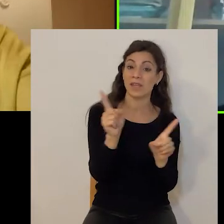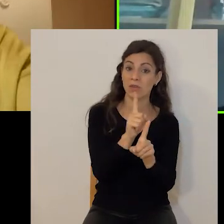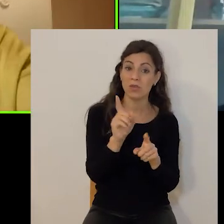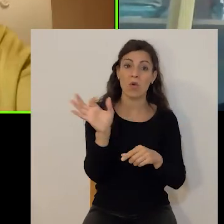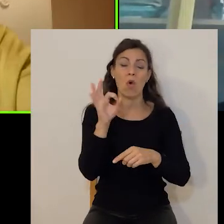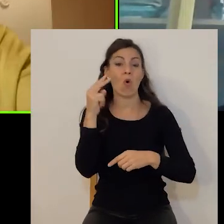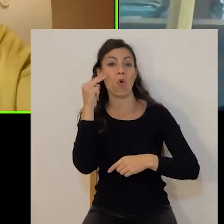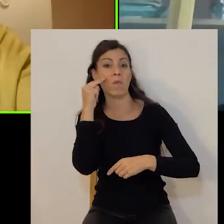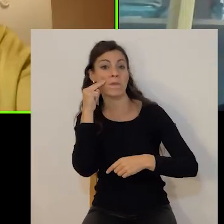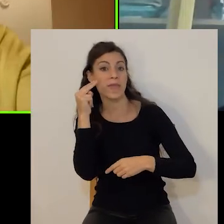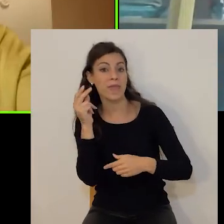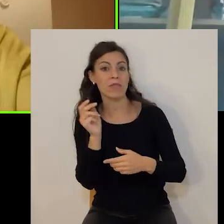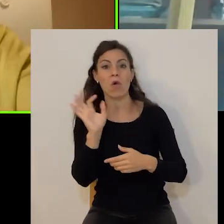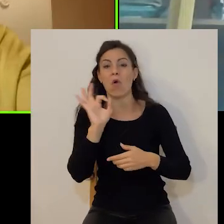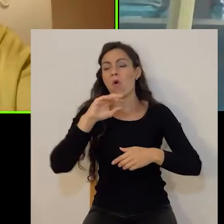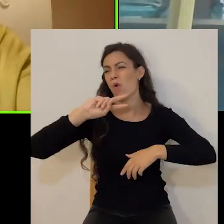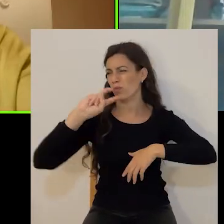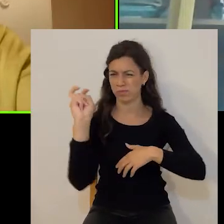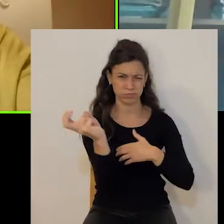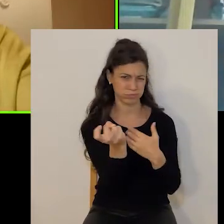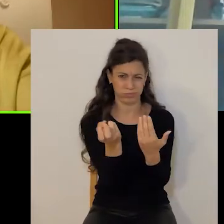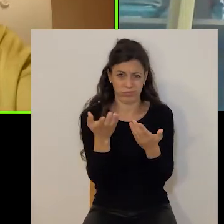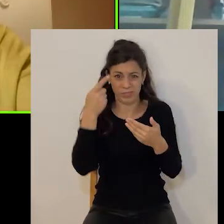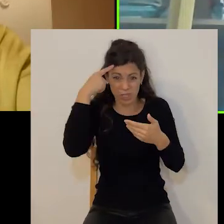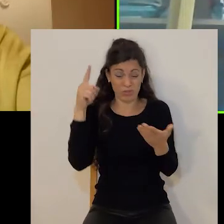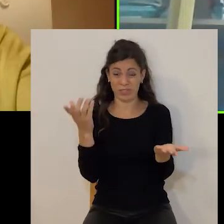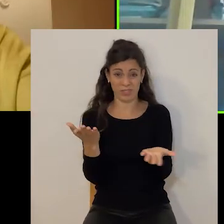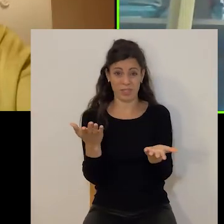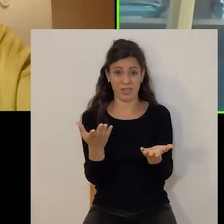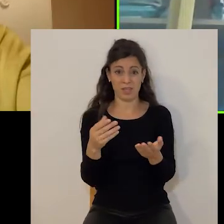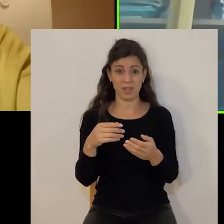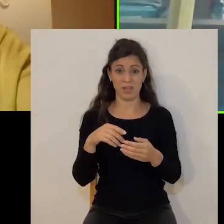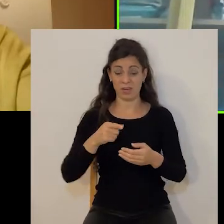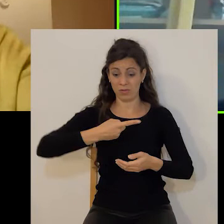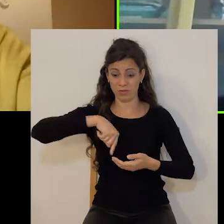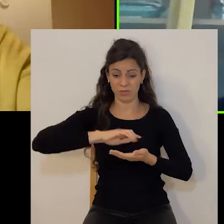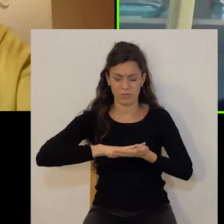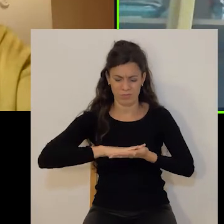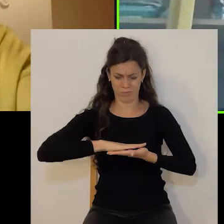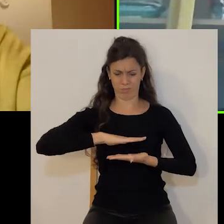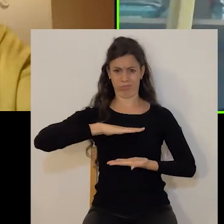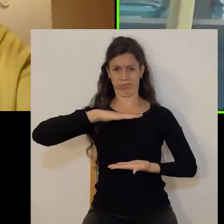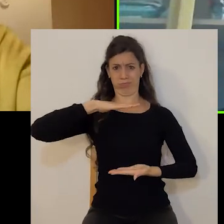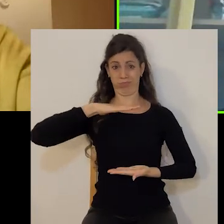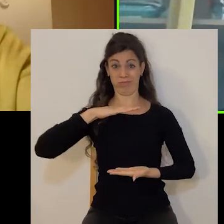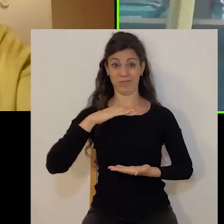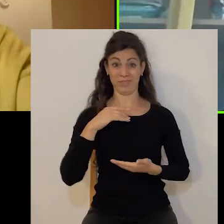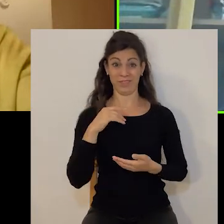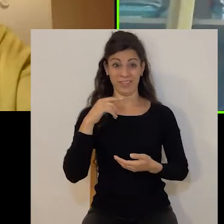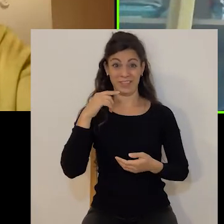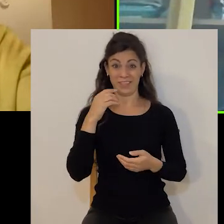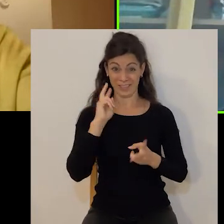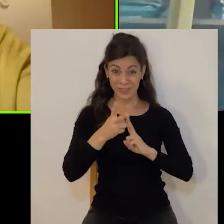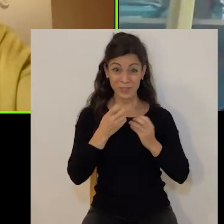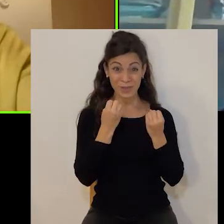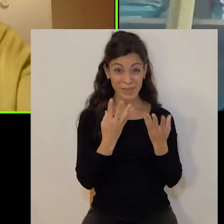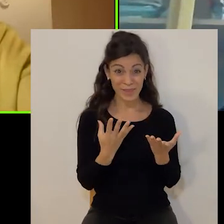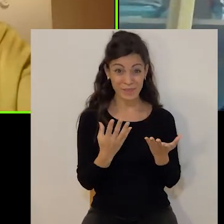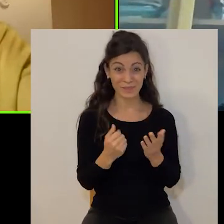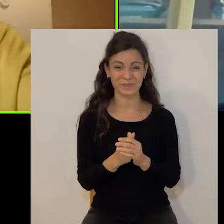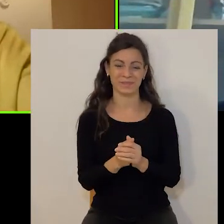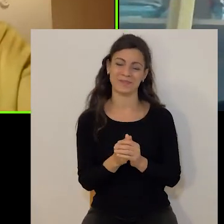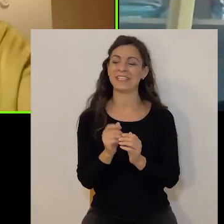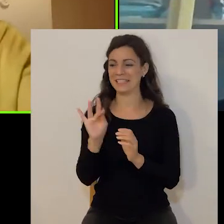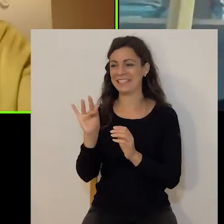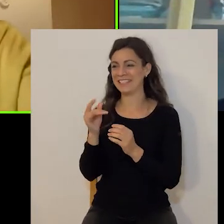a tal o a, yo qué sé, o sea, es un cúmulo lo que tenemos, ¿sabes? No sé si te he respondido o no. Sí,